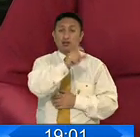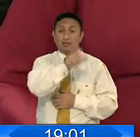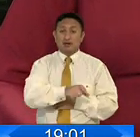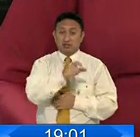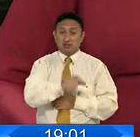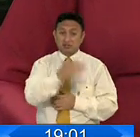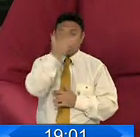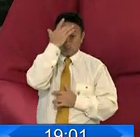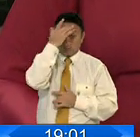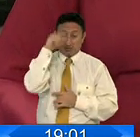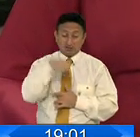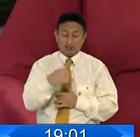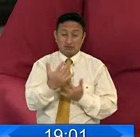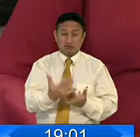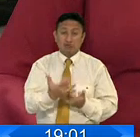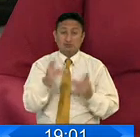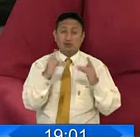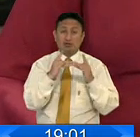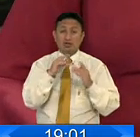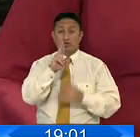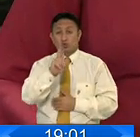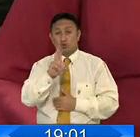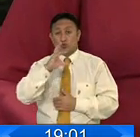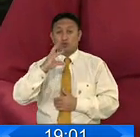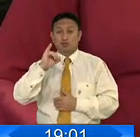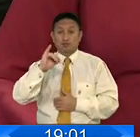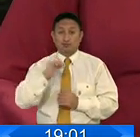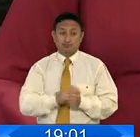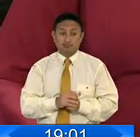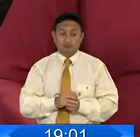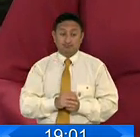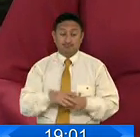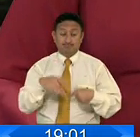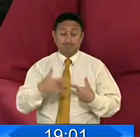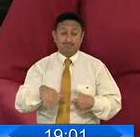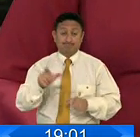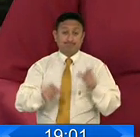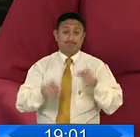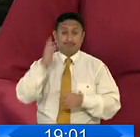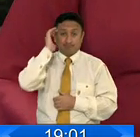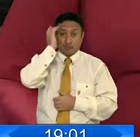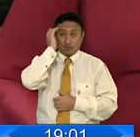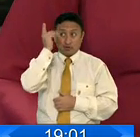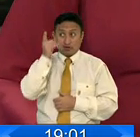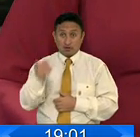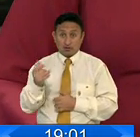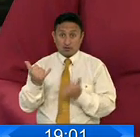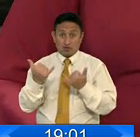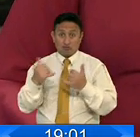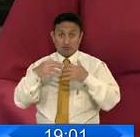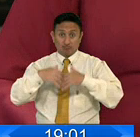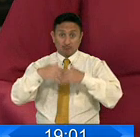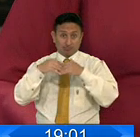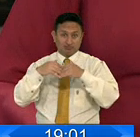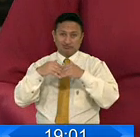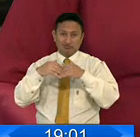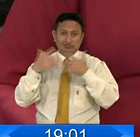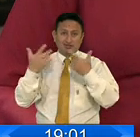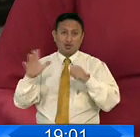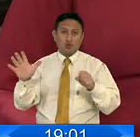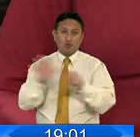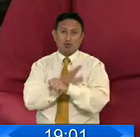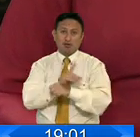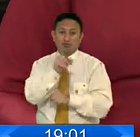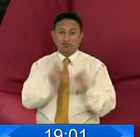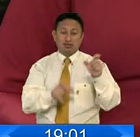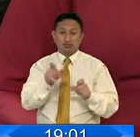esperando por una cama de unidad de cuidados intensivos. Hay preocupación porque su capacidad no da más para más y los